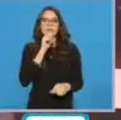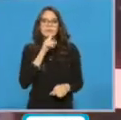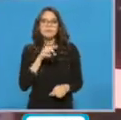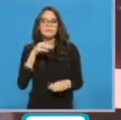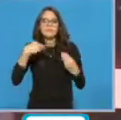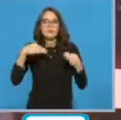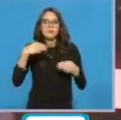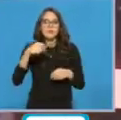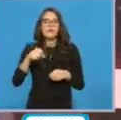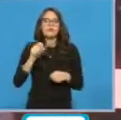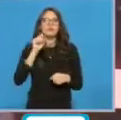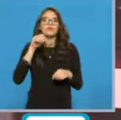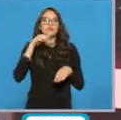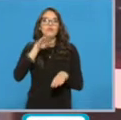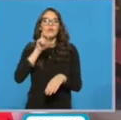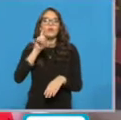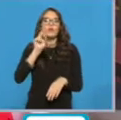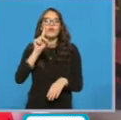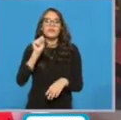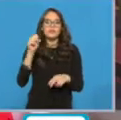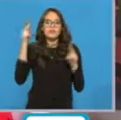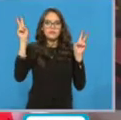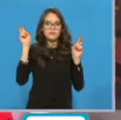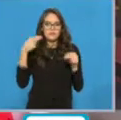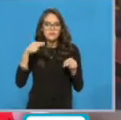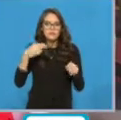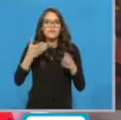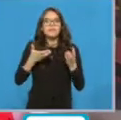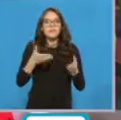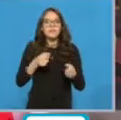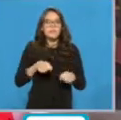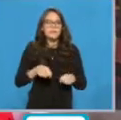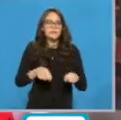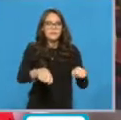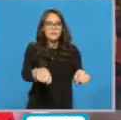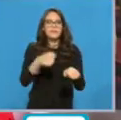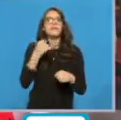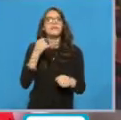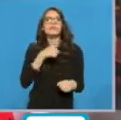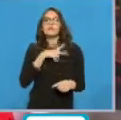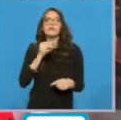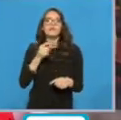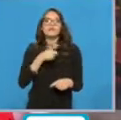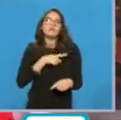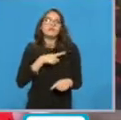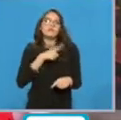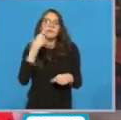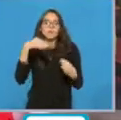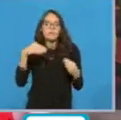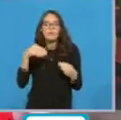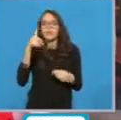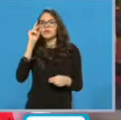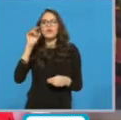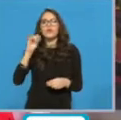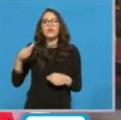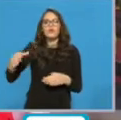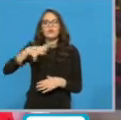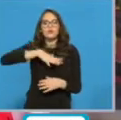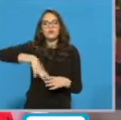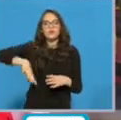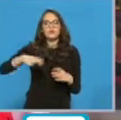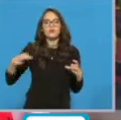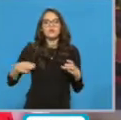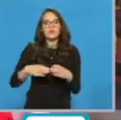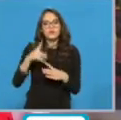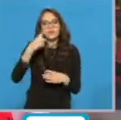sobre ruedas cuenten con esta aplicación para que no nada más le dé seguridad al locatario o al comerciante, sino a la ciudadanía en general. Claro, ¿no? a las personas